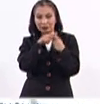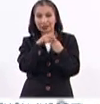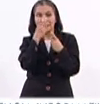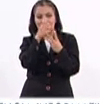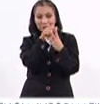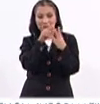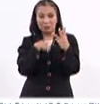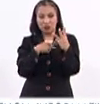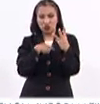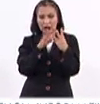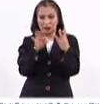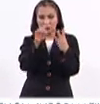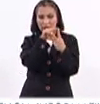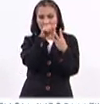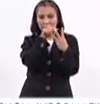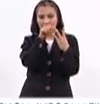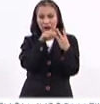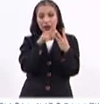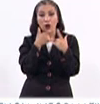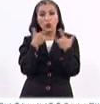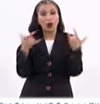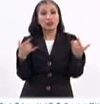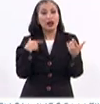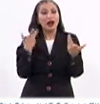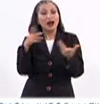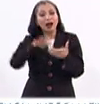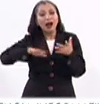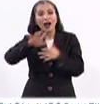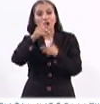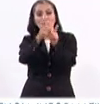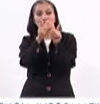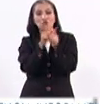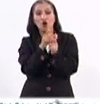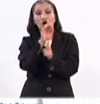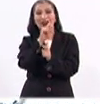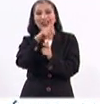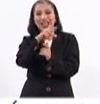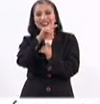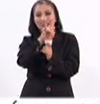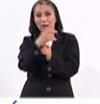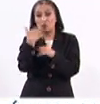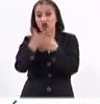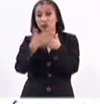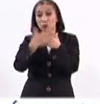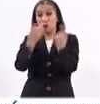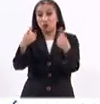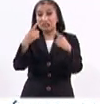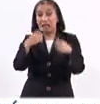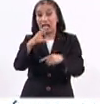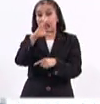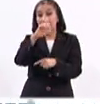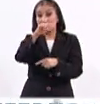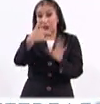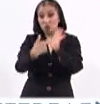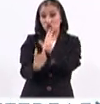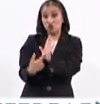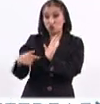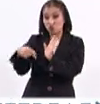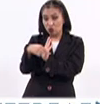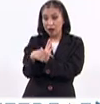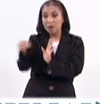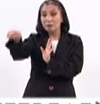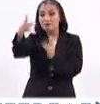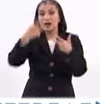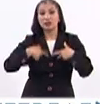los 3 personajes principales. Sí. El cuento se desarrolla en una orquesta. Va a haber un concierto de música clásica y